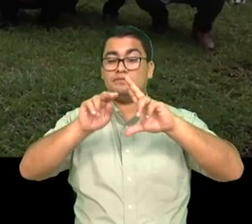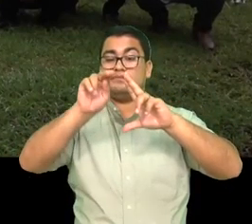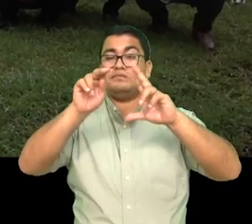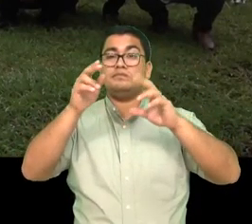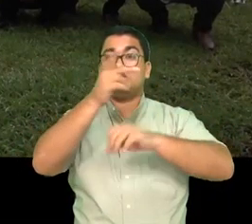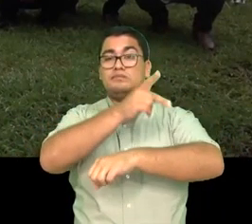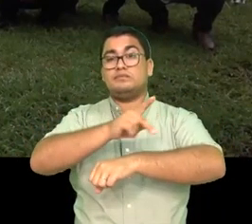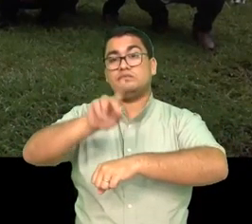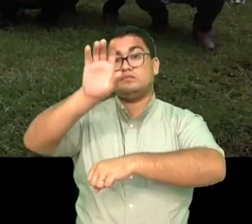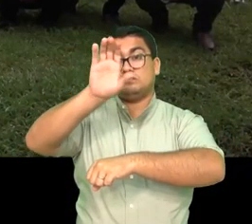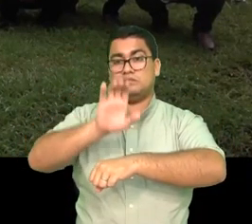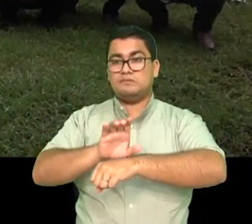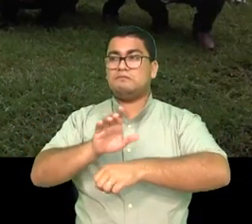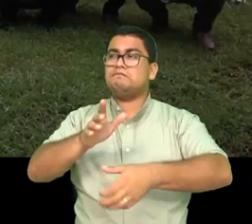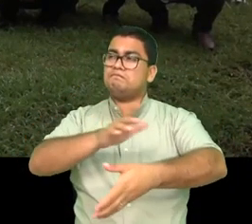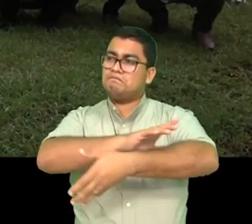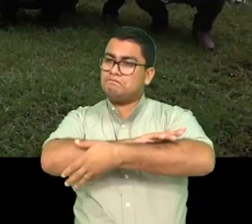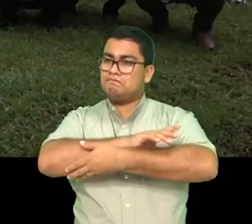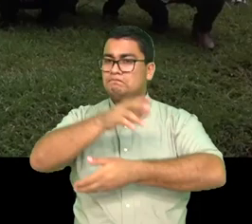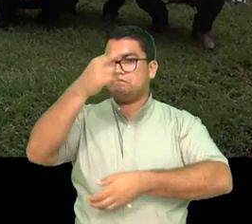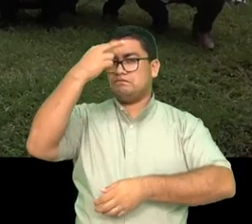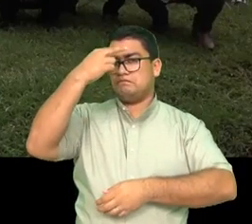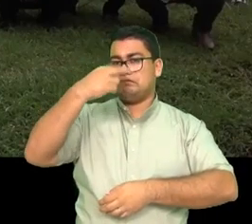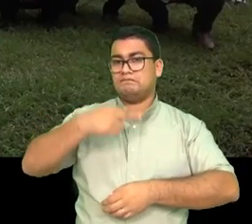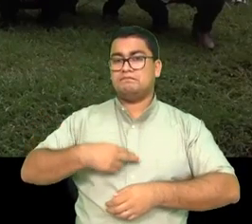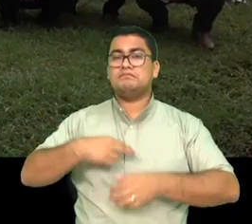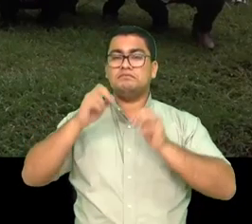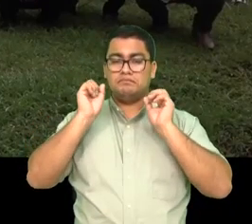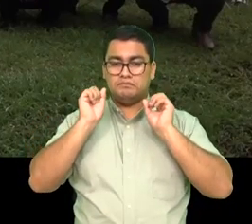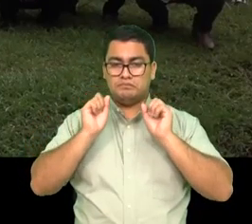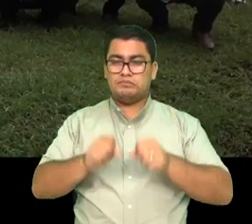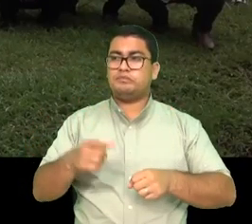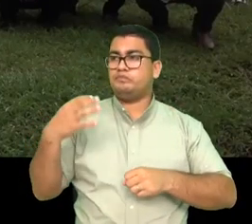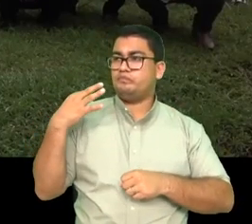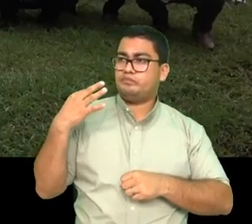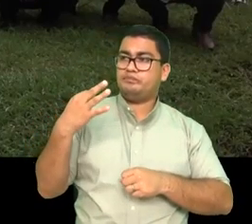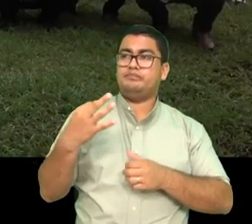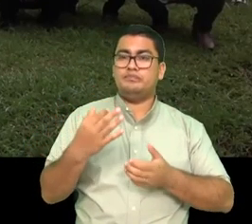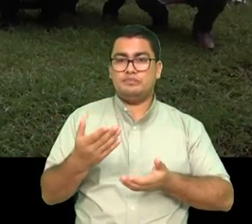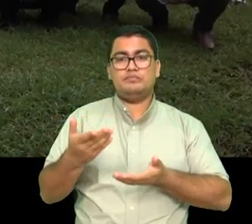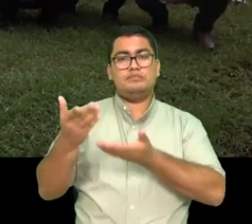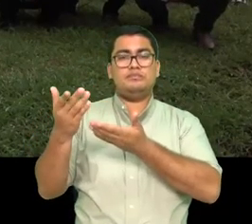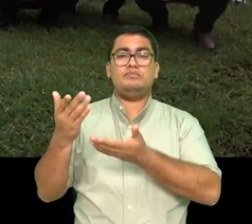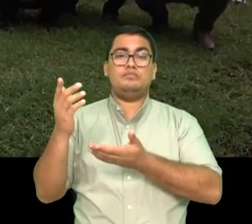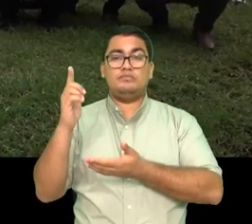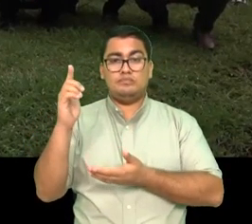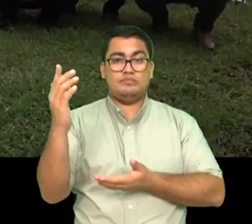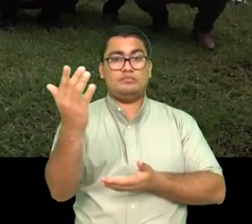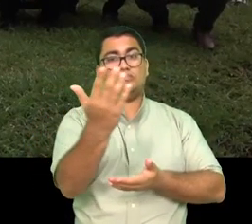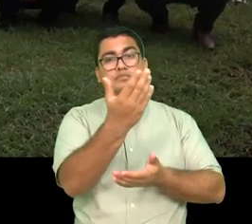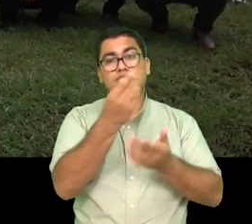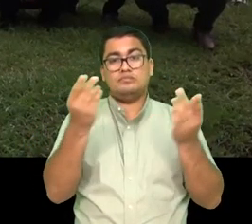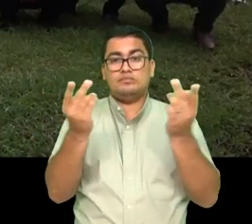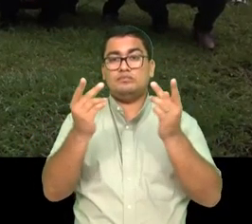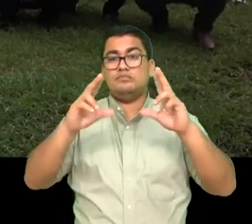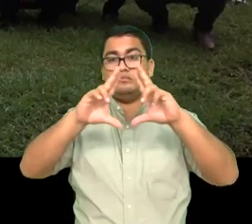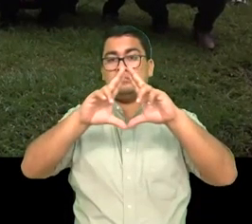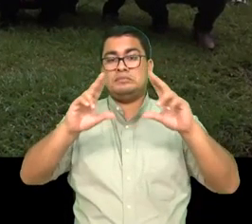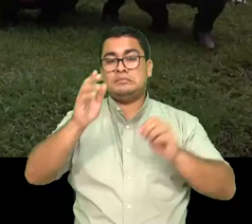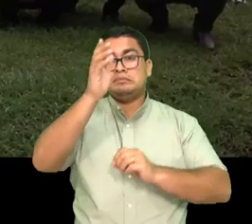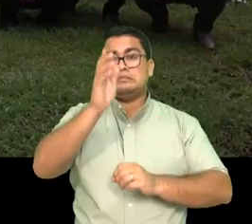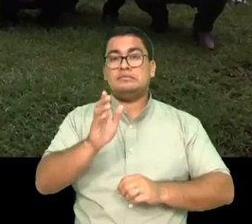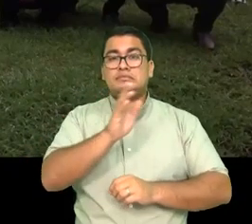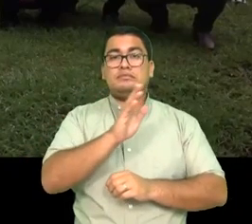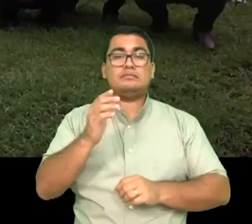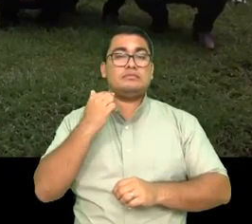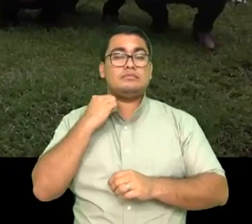Con espíritu fraterno, responsable y alta disponibilidad de servicio, porque todos somos hijos de esta patria bendita y siempre